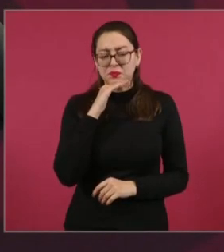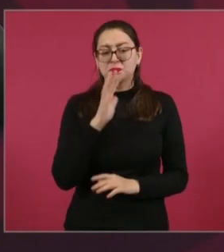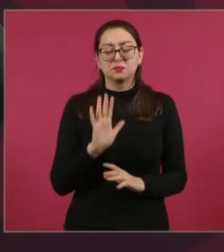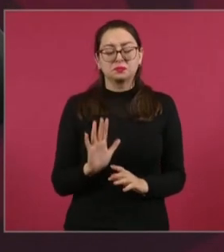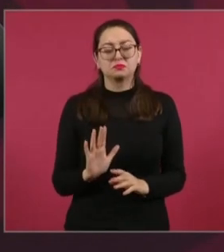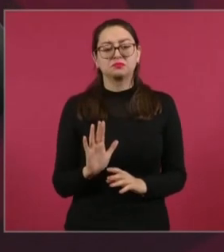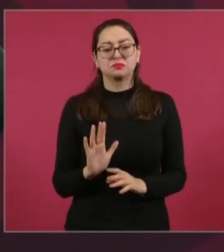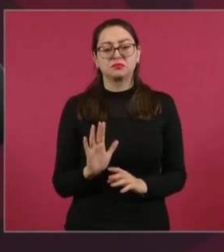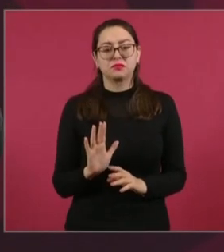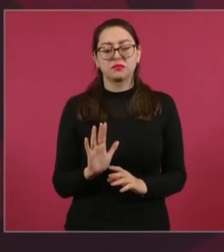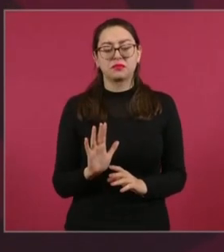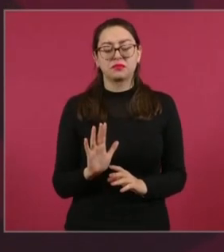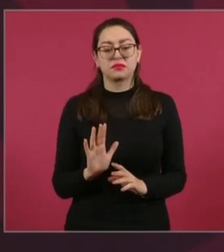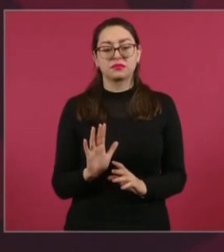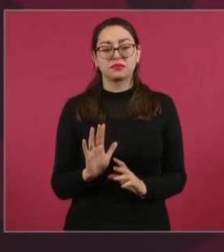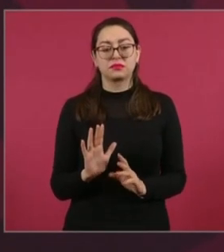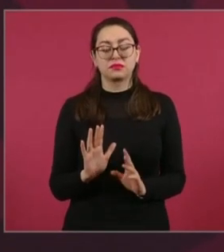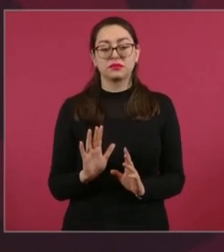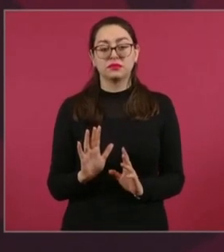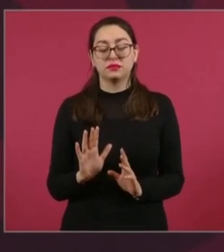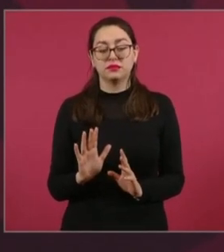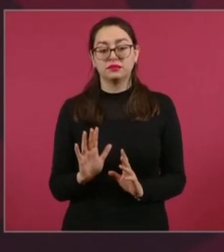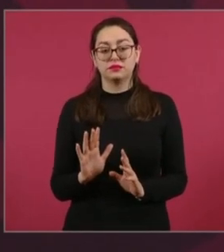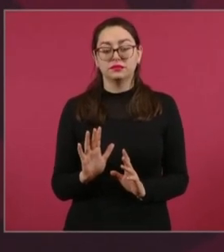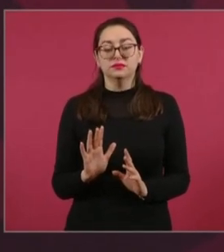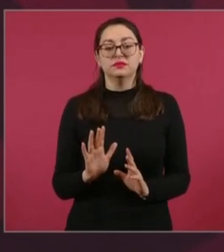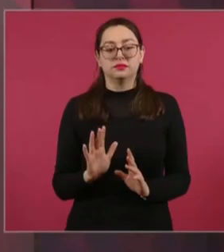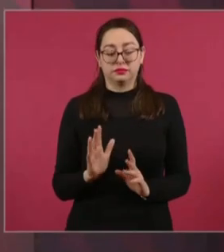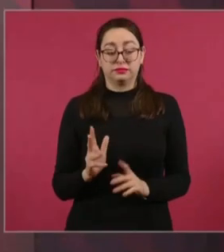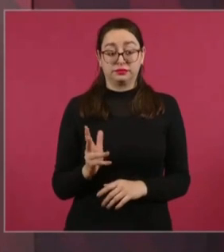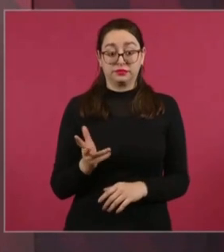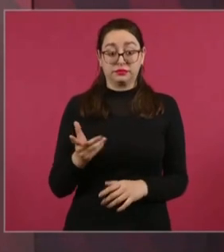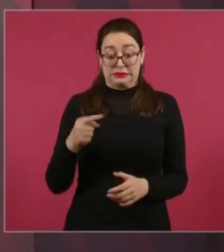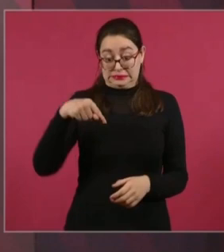con las denuncias contra Ahumada por